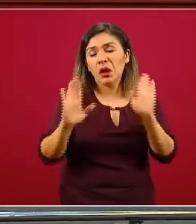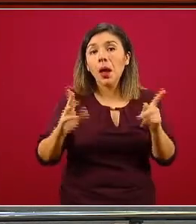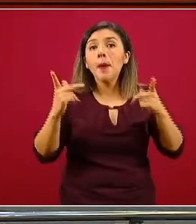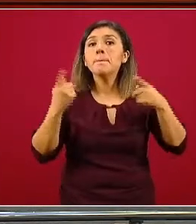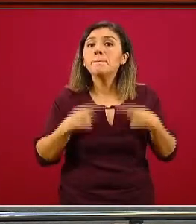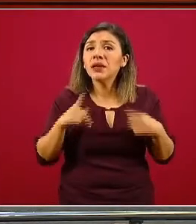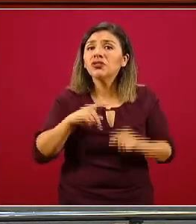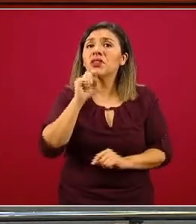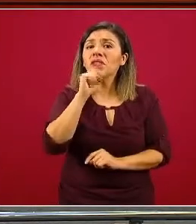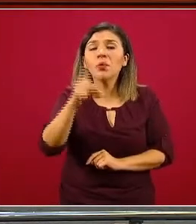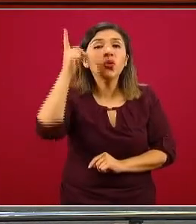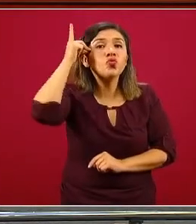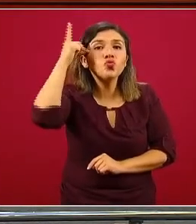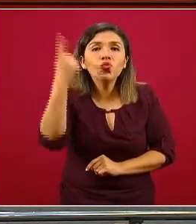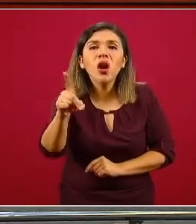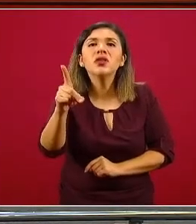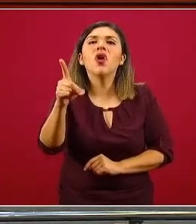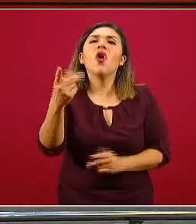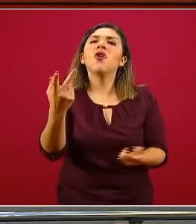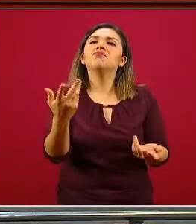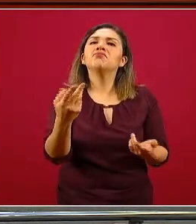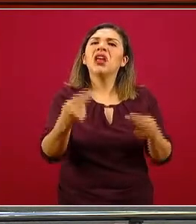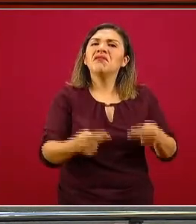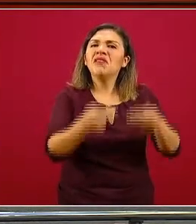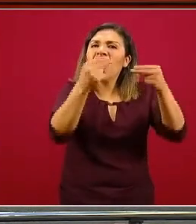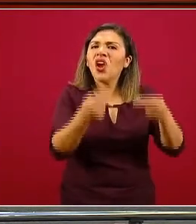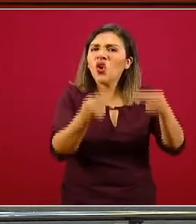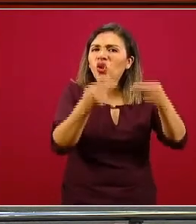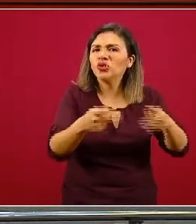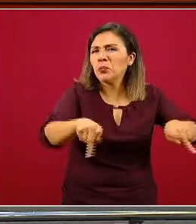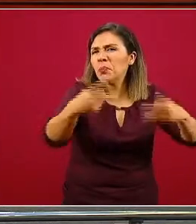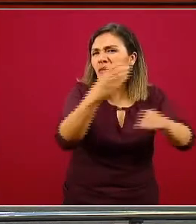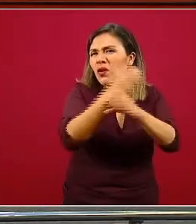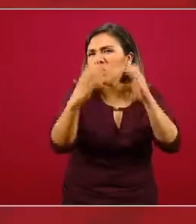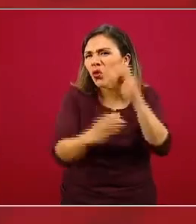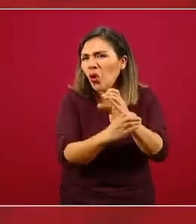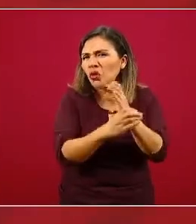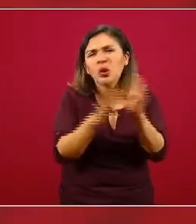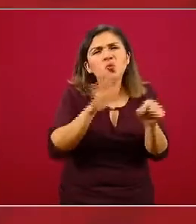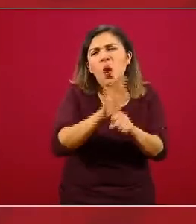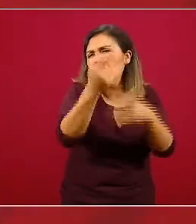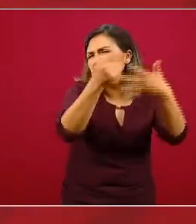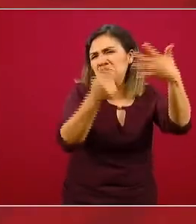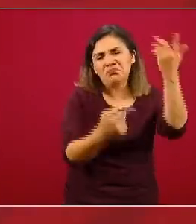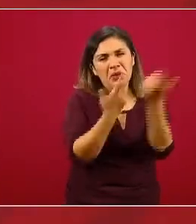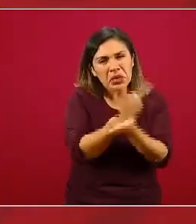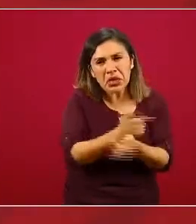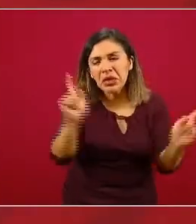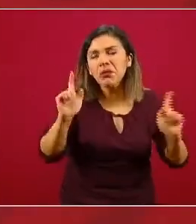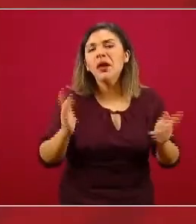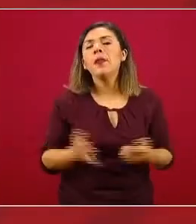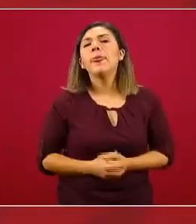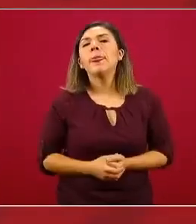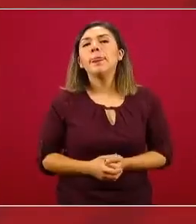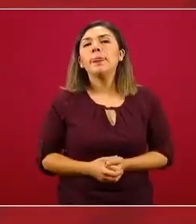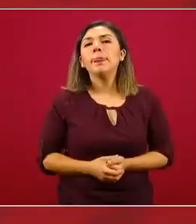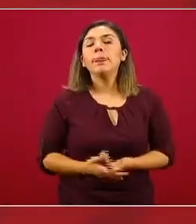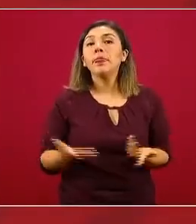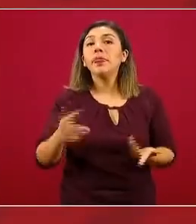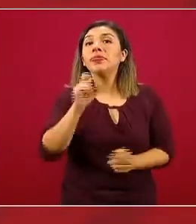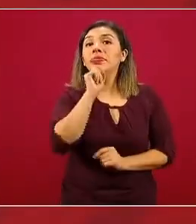que son propietarias de pequeños establecimientos comerciales, de todos los giros posibles,